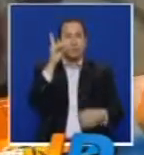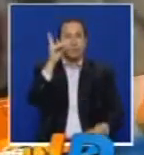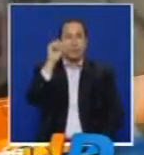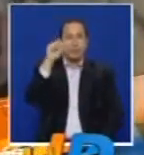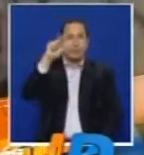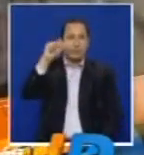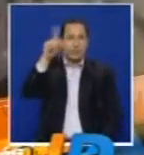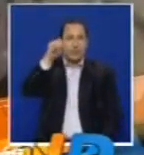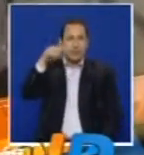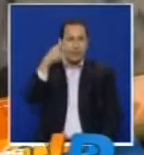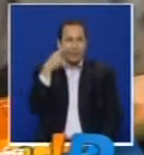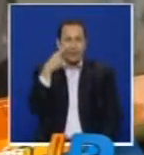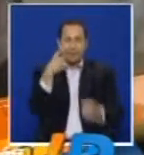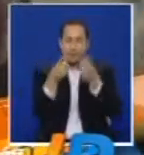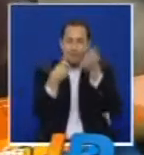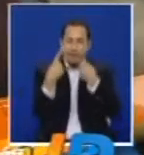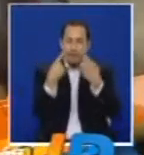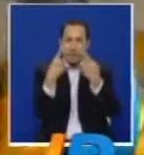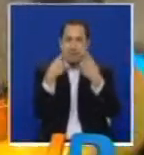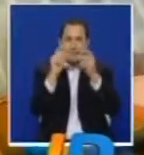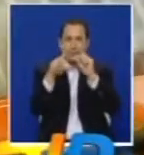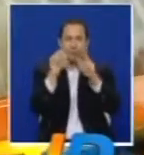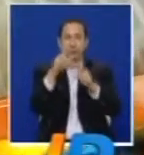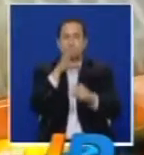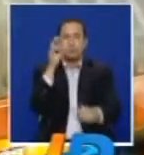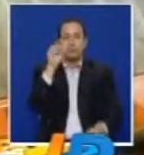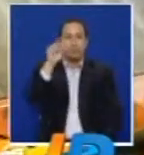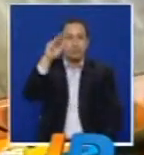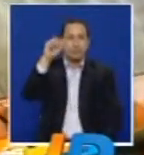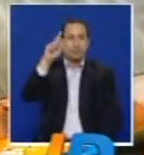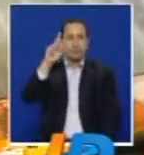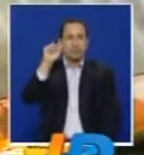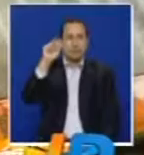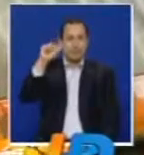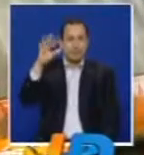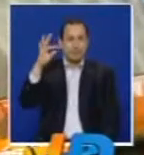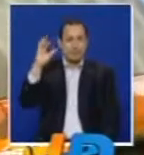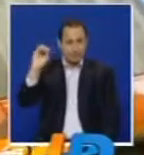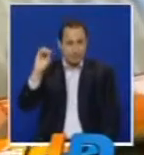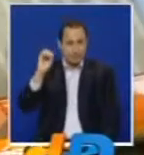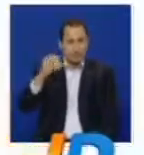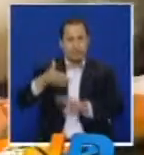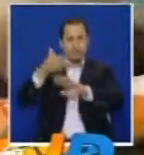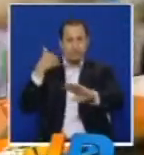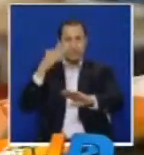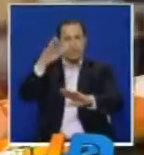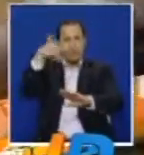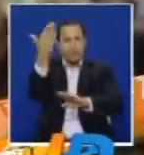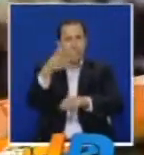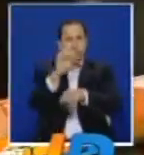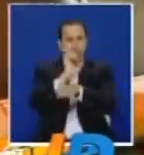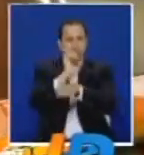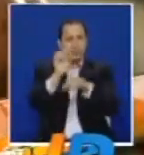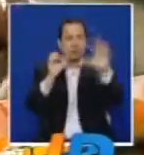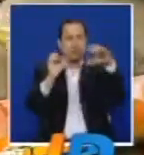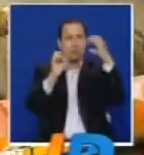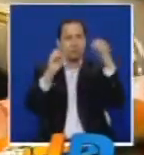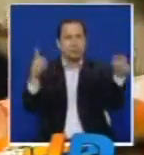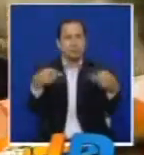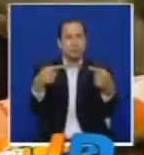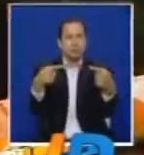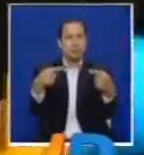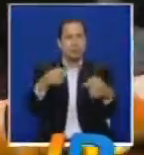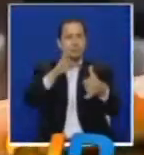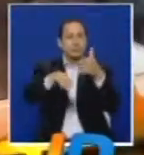con Luis Amaranto Perea desde Barranquilla, en el previo del partido Colombia-Ecuador. Al cierre, una noche,